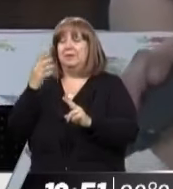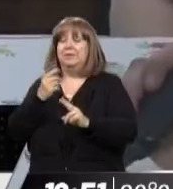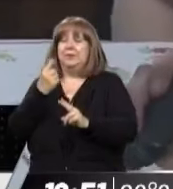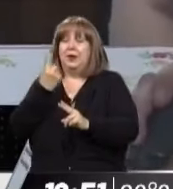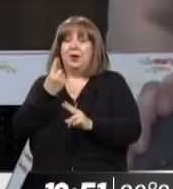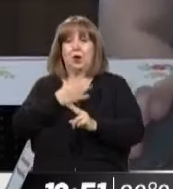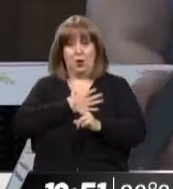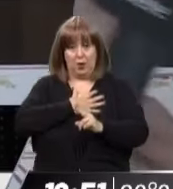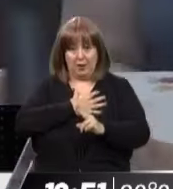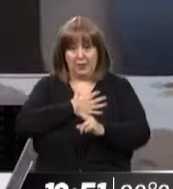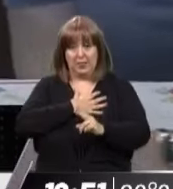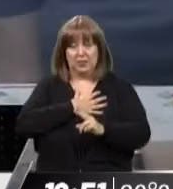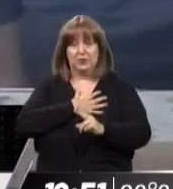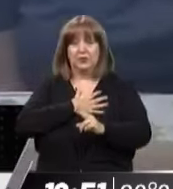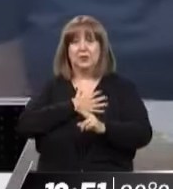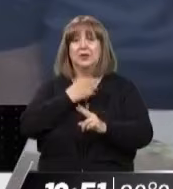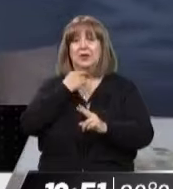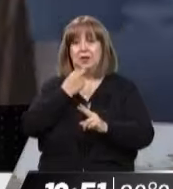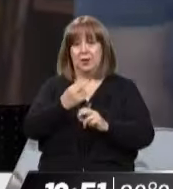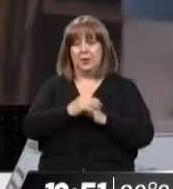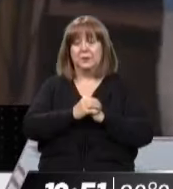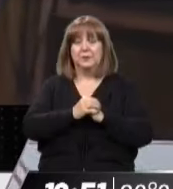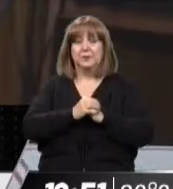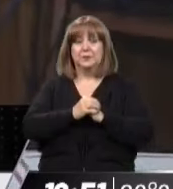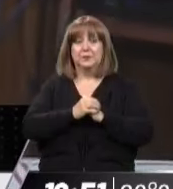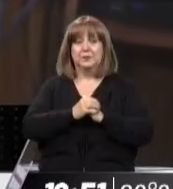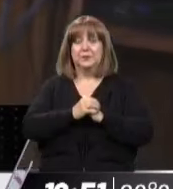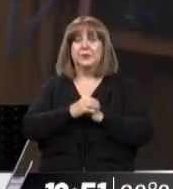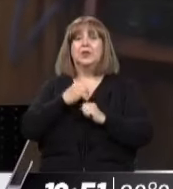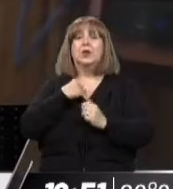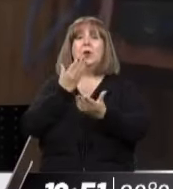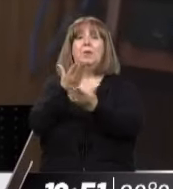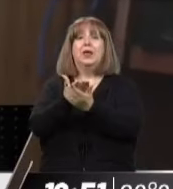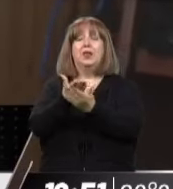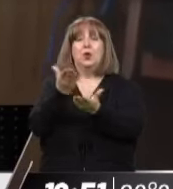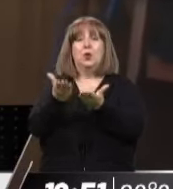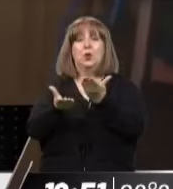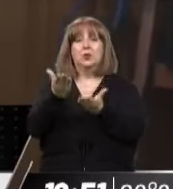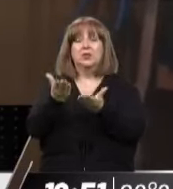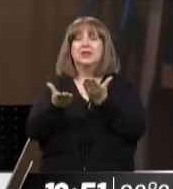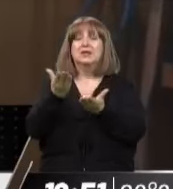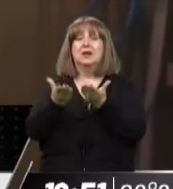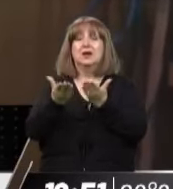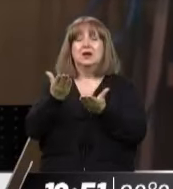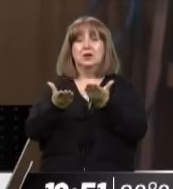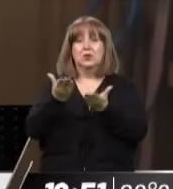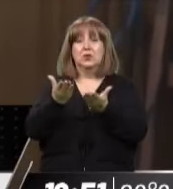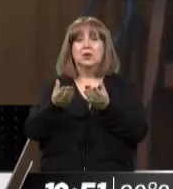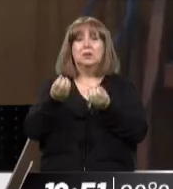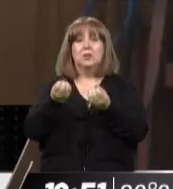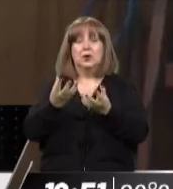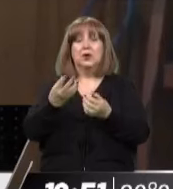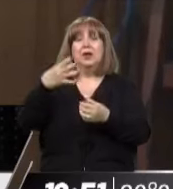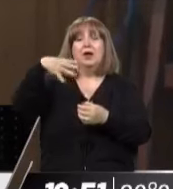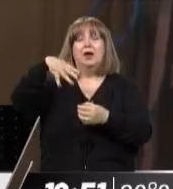Qué nos puede contar con respecto a eso bueno primero que se haga justicia por lo que pasó y